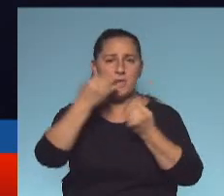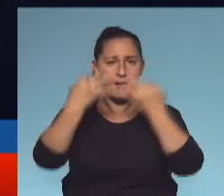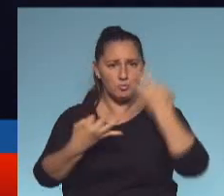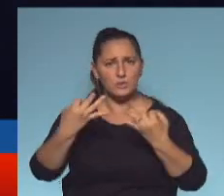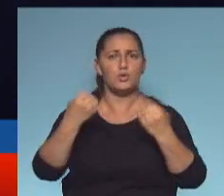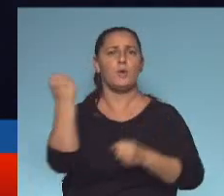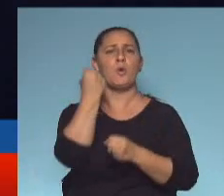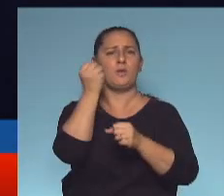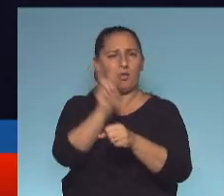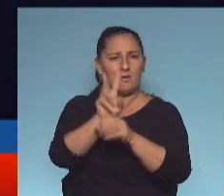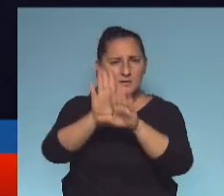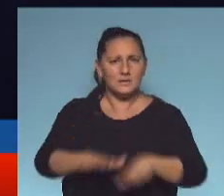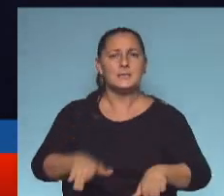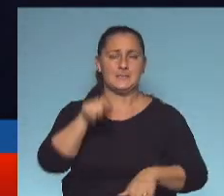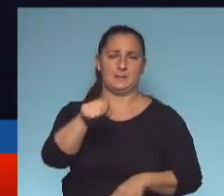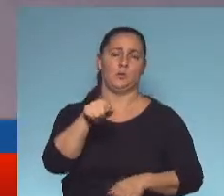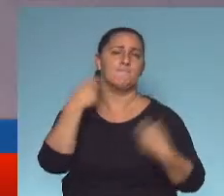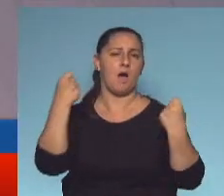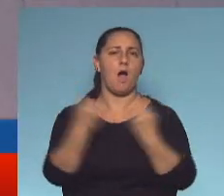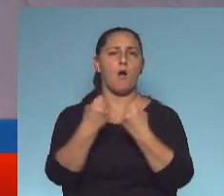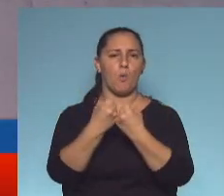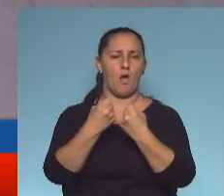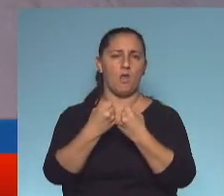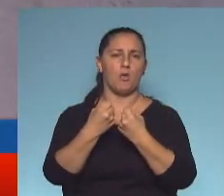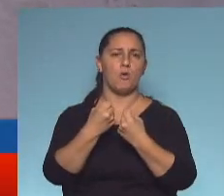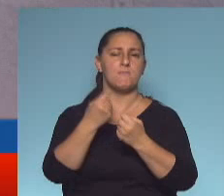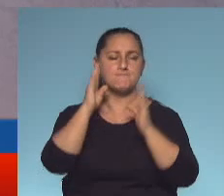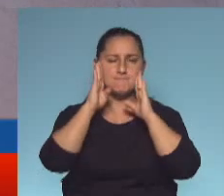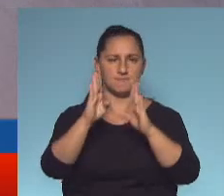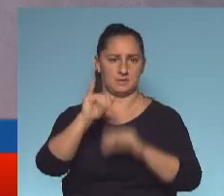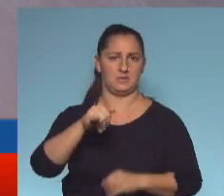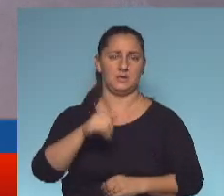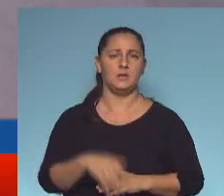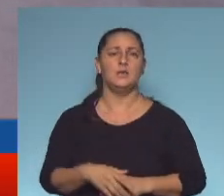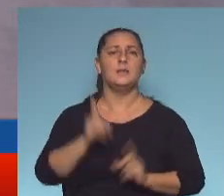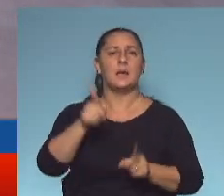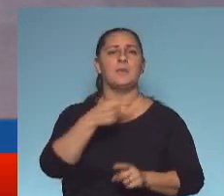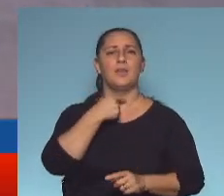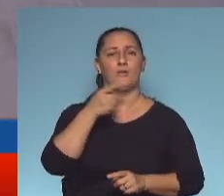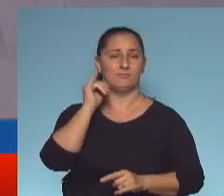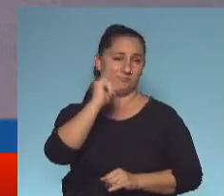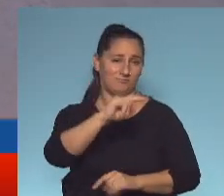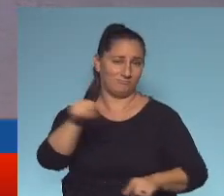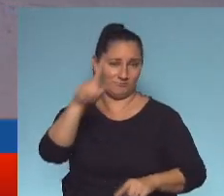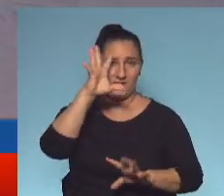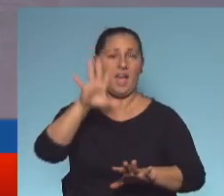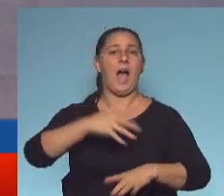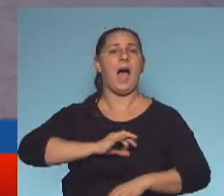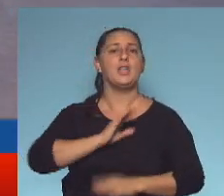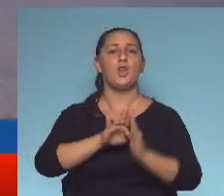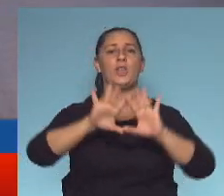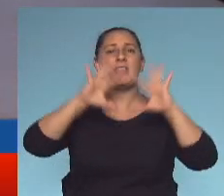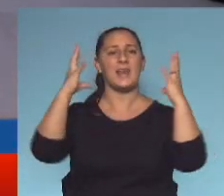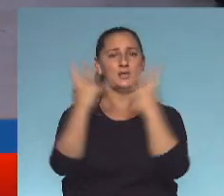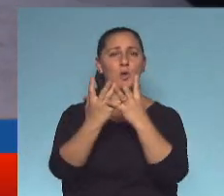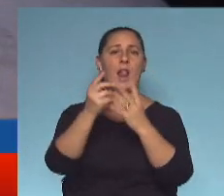niños. Por supuesto que estamos de acuerdo con ese enfoque, y más quiero recordar que este año estamos en el Año Internacional de las Frutas y